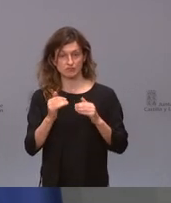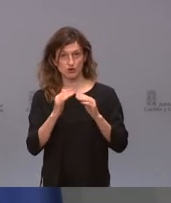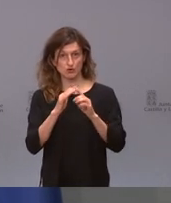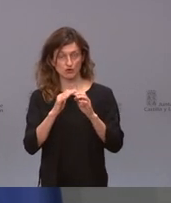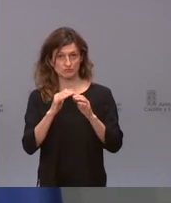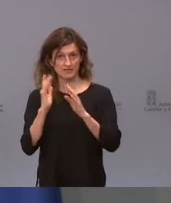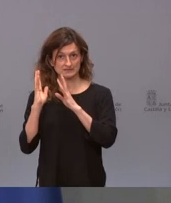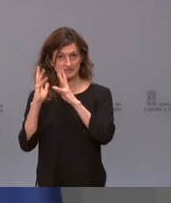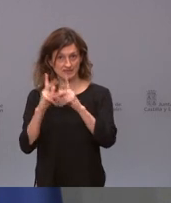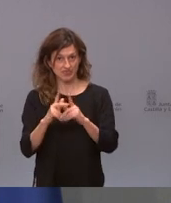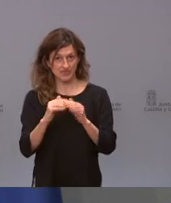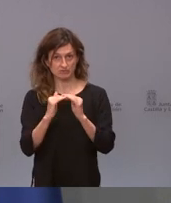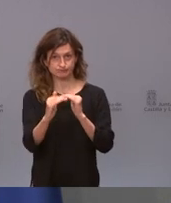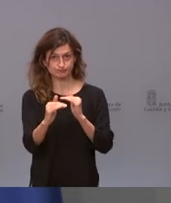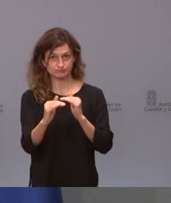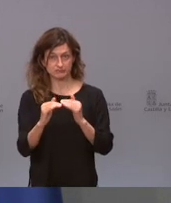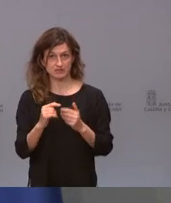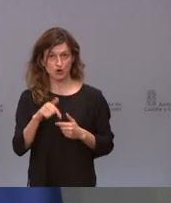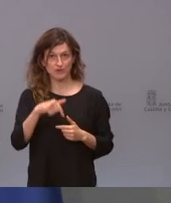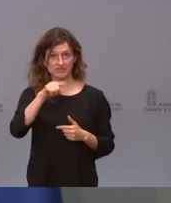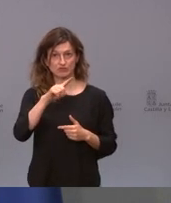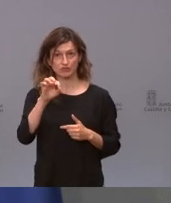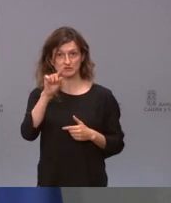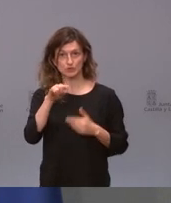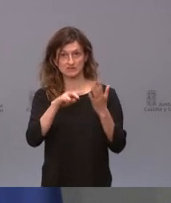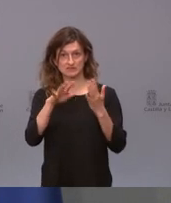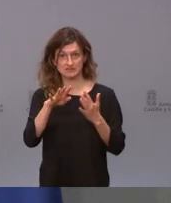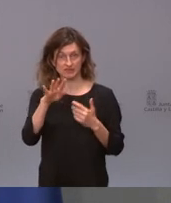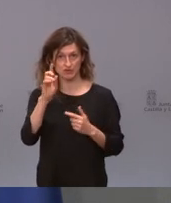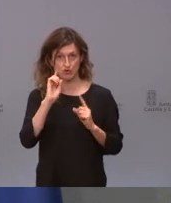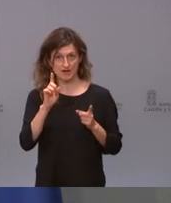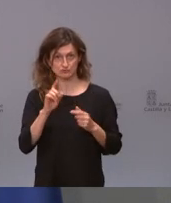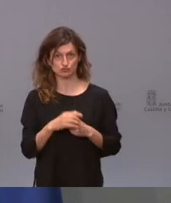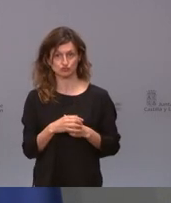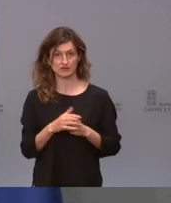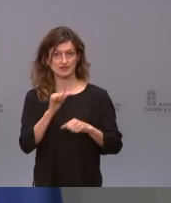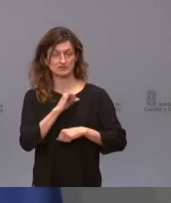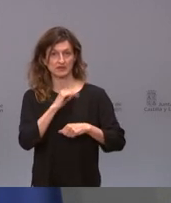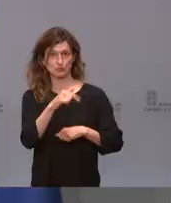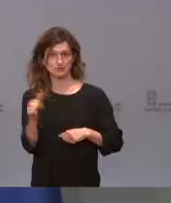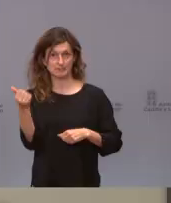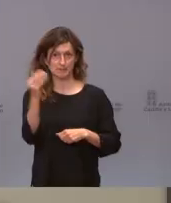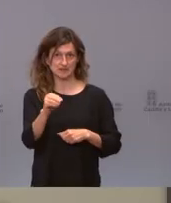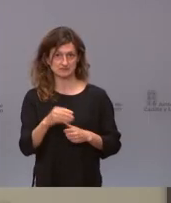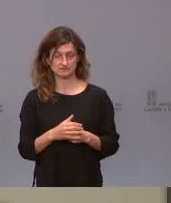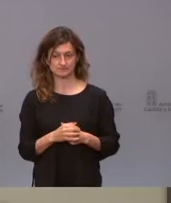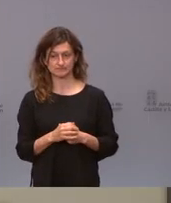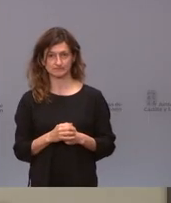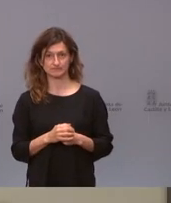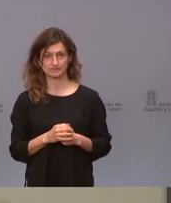creciendo y hoy eran 150 75 por lo tanto hay que seguir esperando una semana más